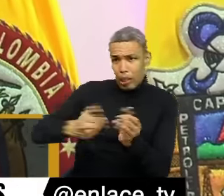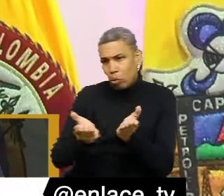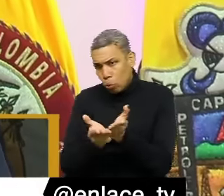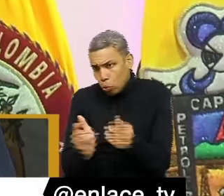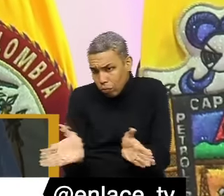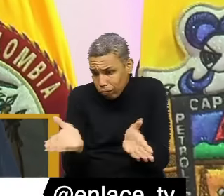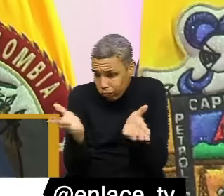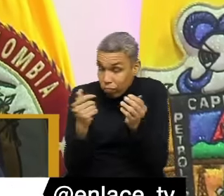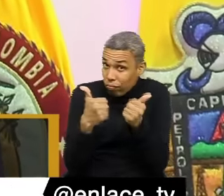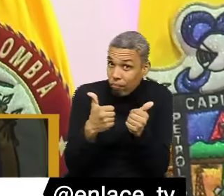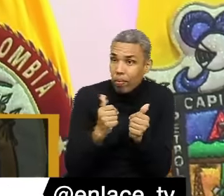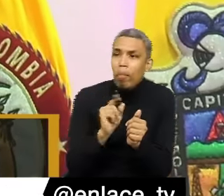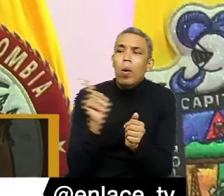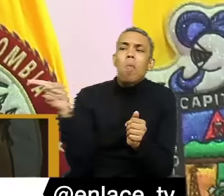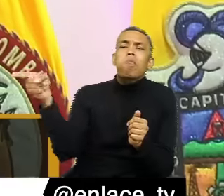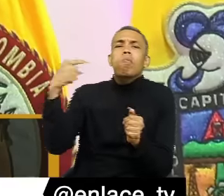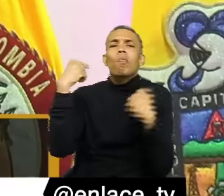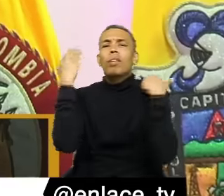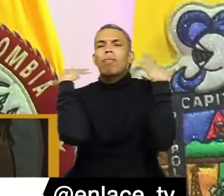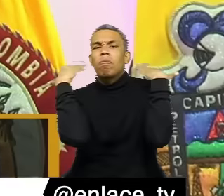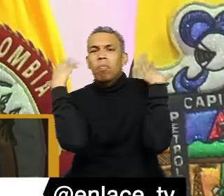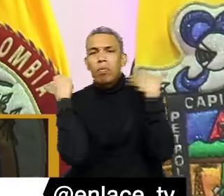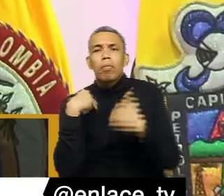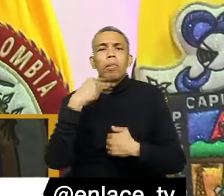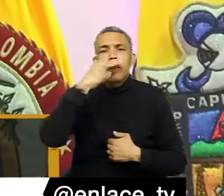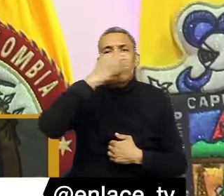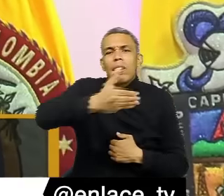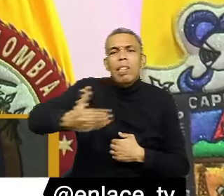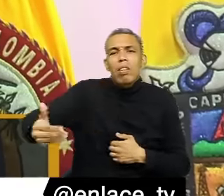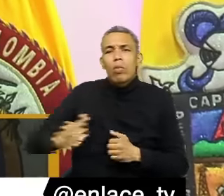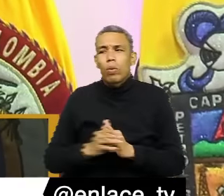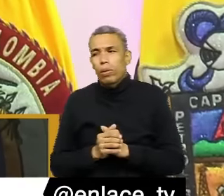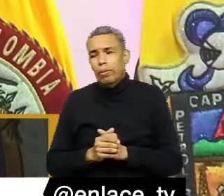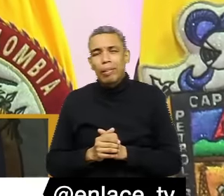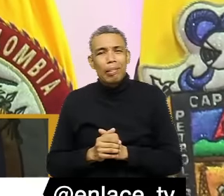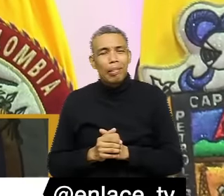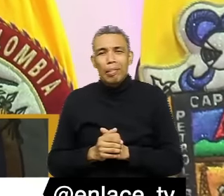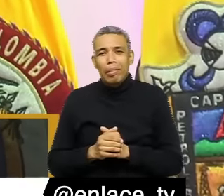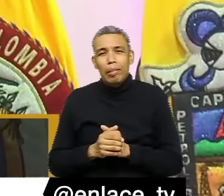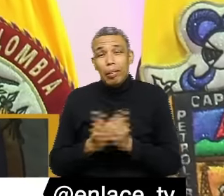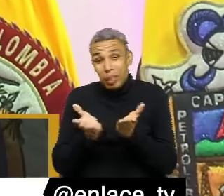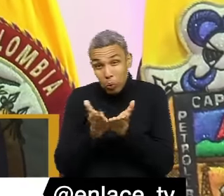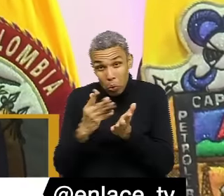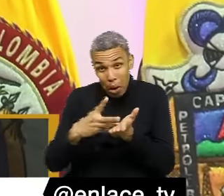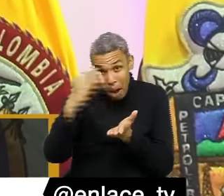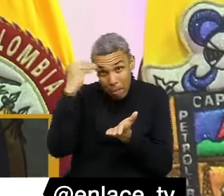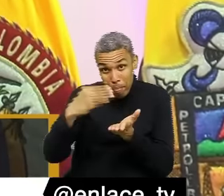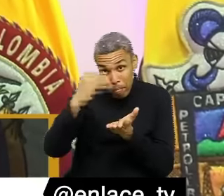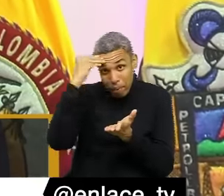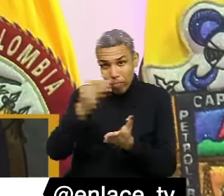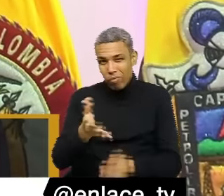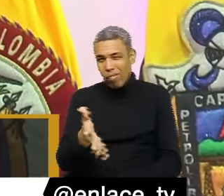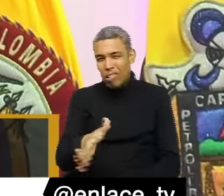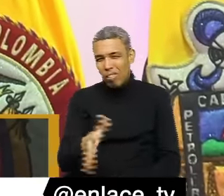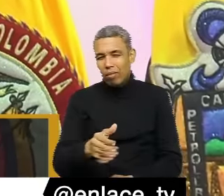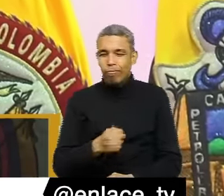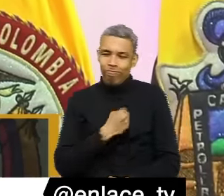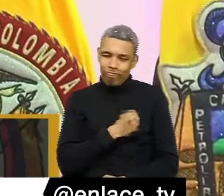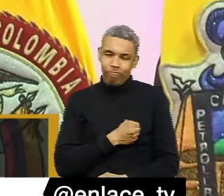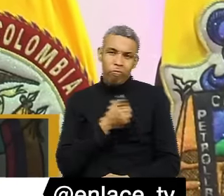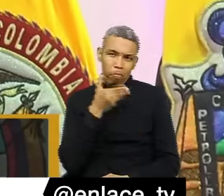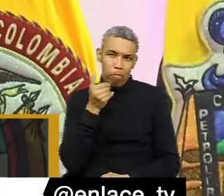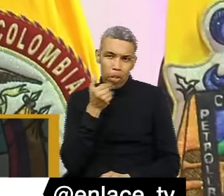pienso que sí sería muy hermoso, alcalde, que tuviéramos una mirada muy objetiva y con un proceso